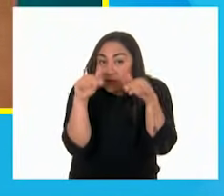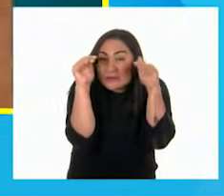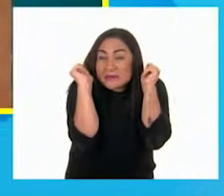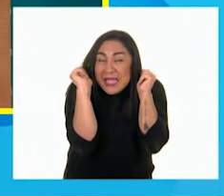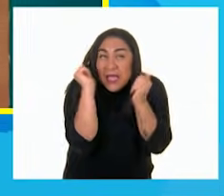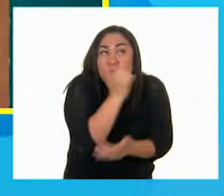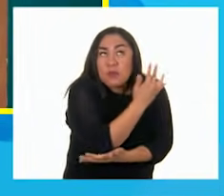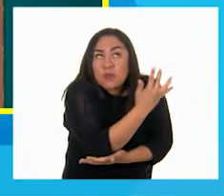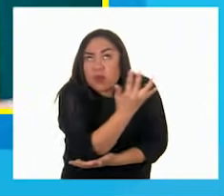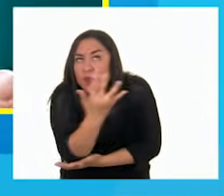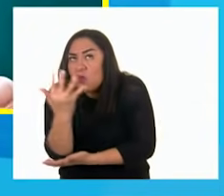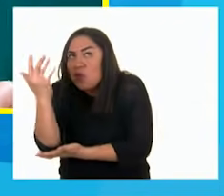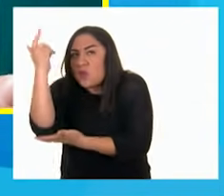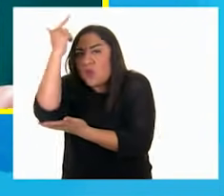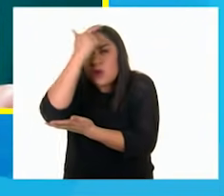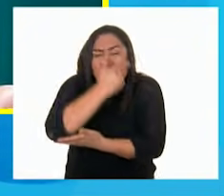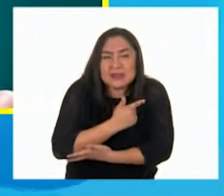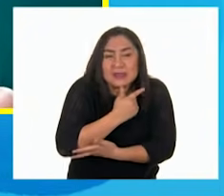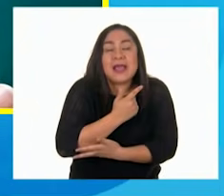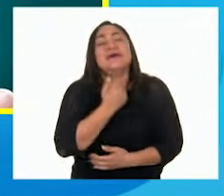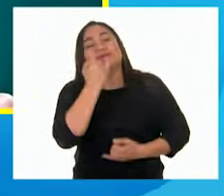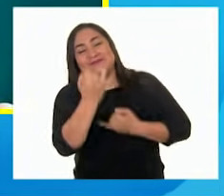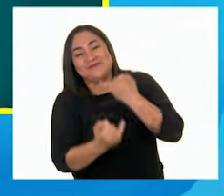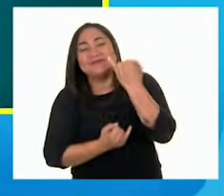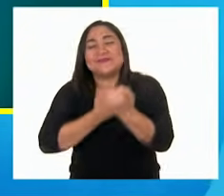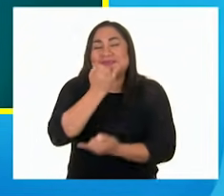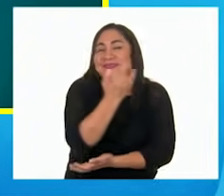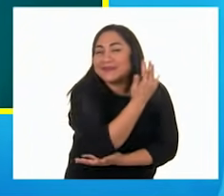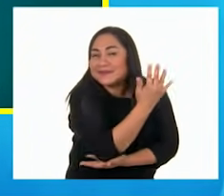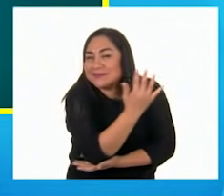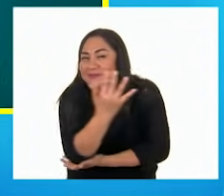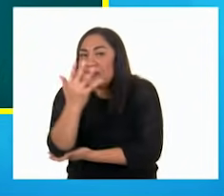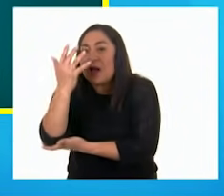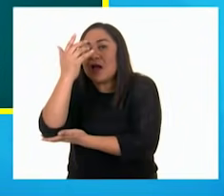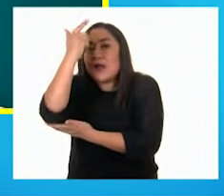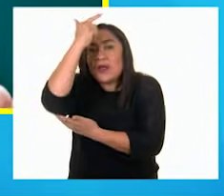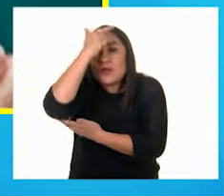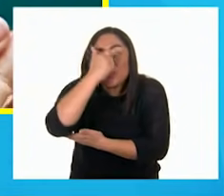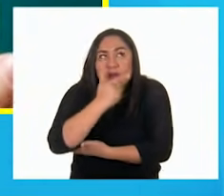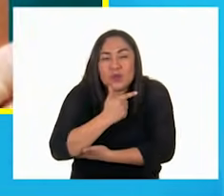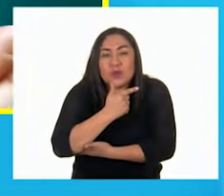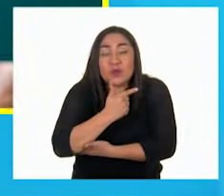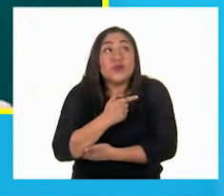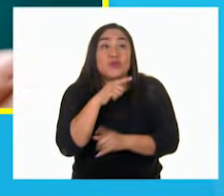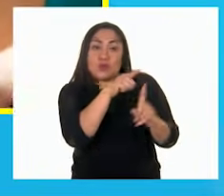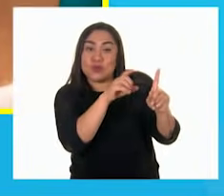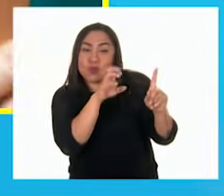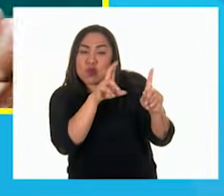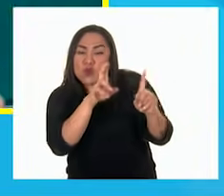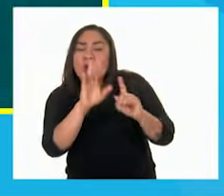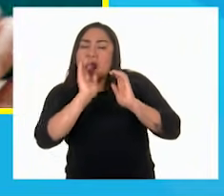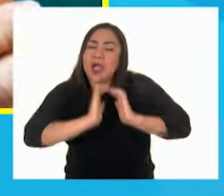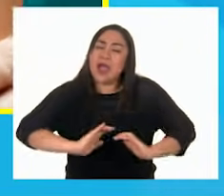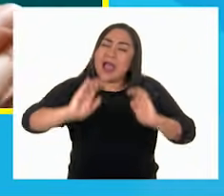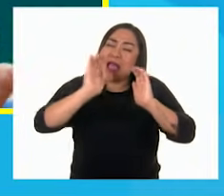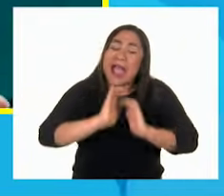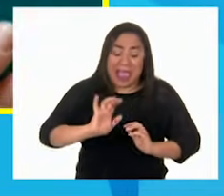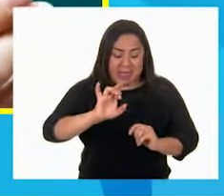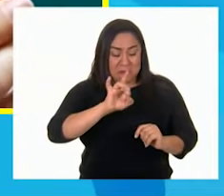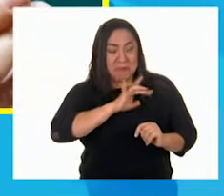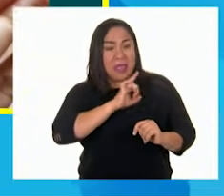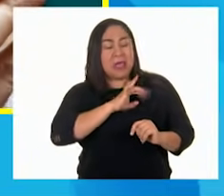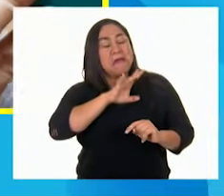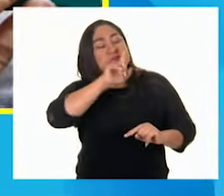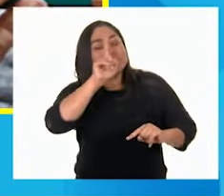bosque anocheció. Jugando al escondite en el bosque anocheció. El cucú cantando el miedo